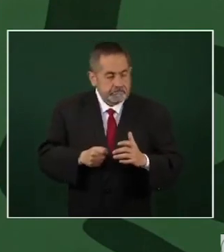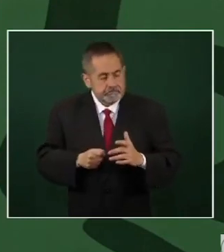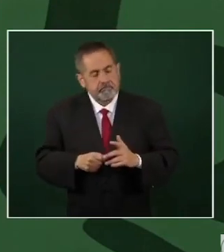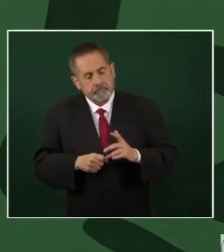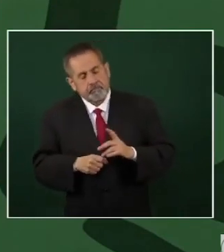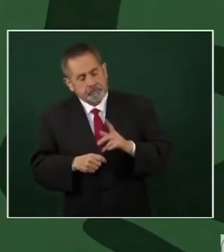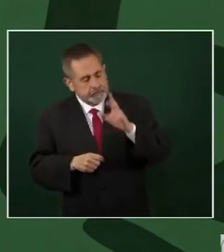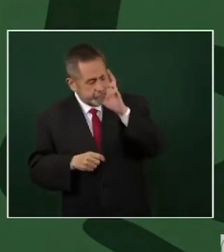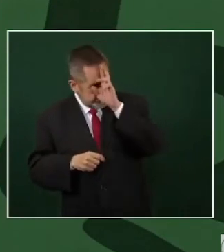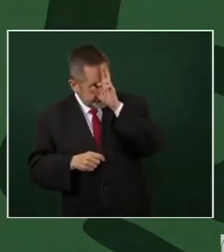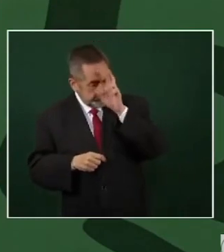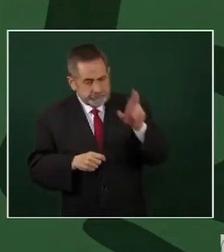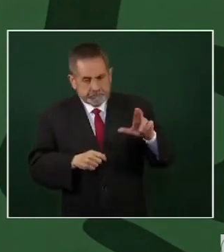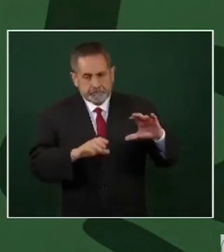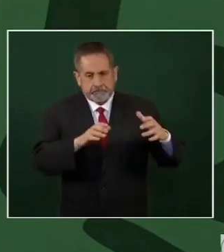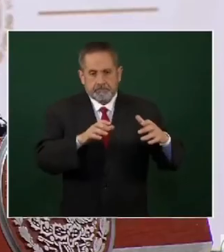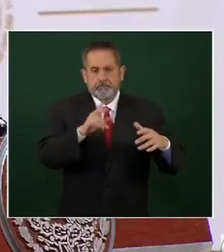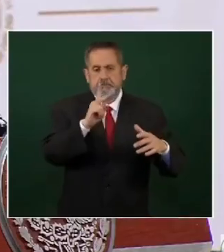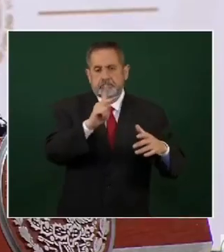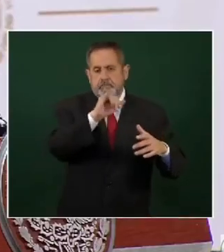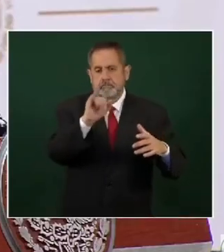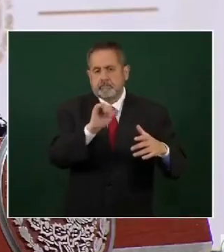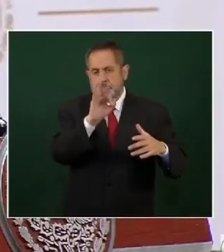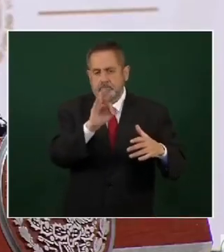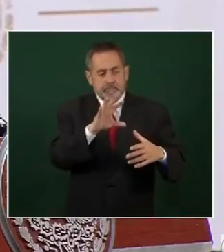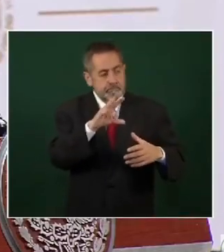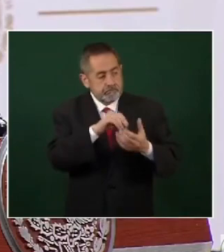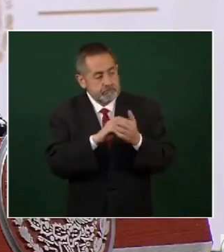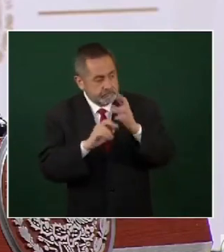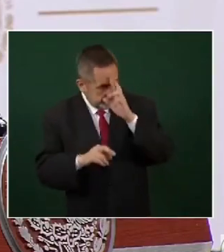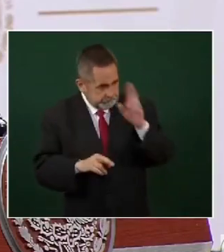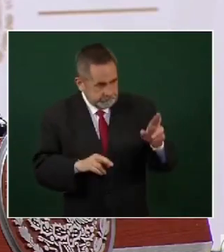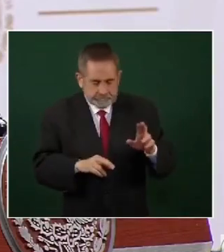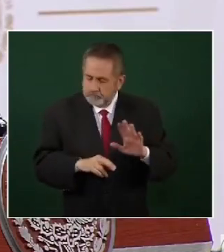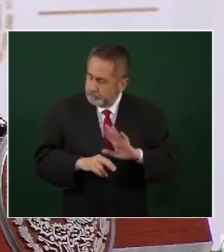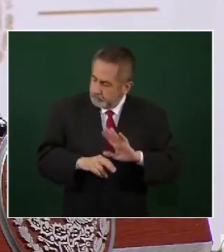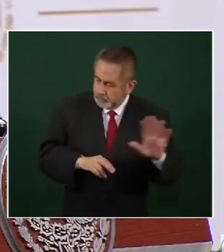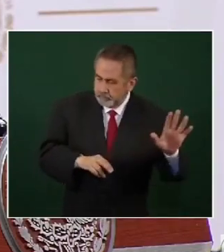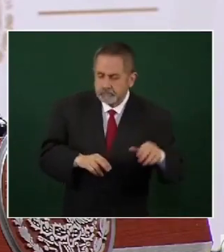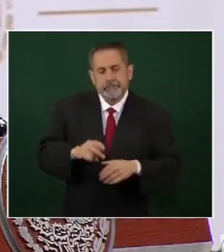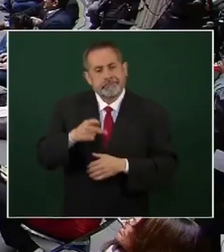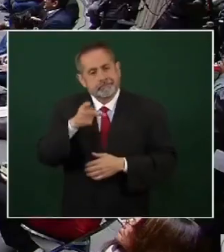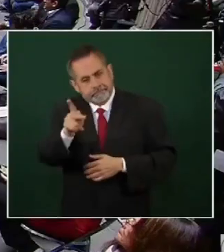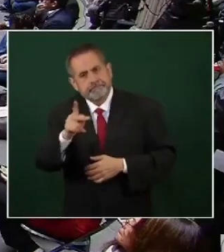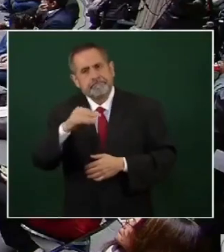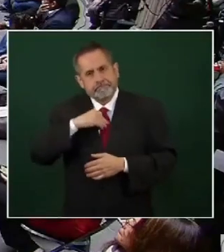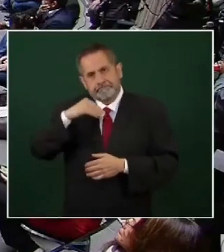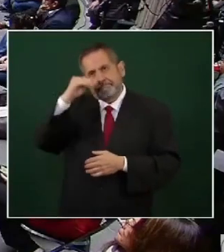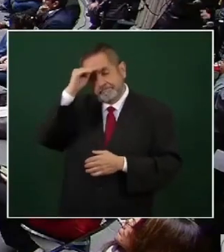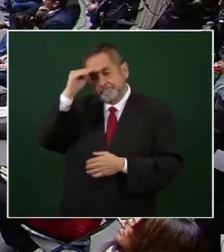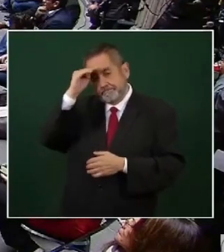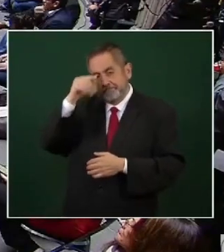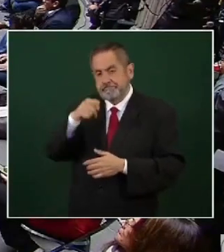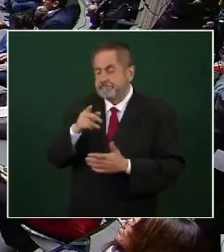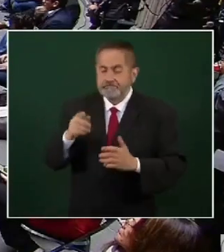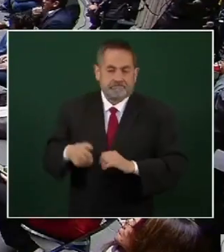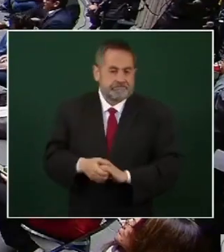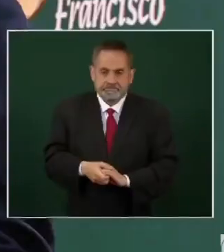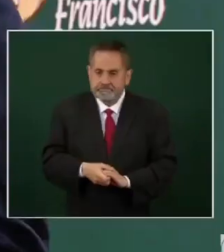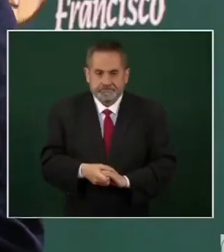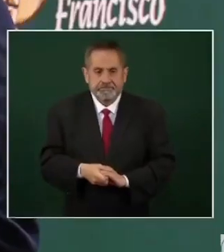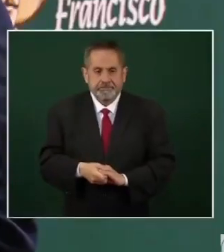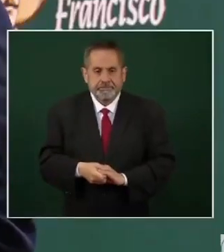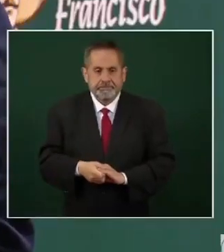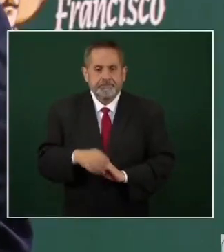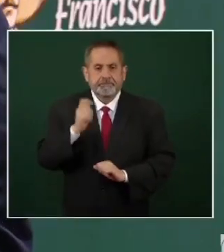la Corte y el Poder Judicial. Sin embargo, consideramos de que se